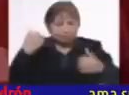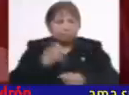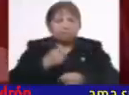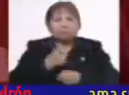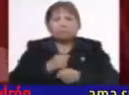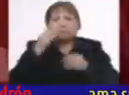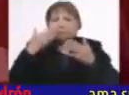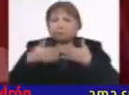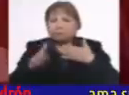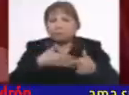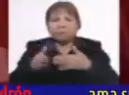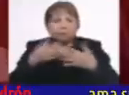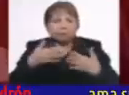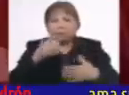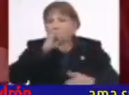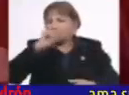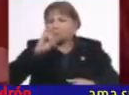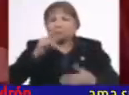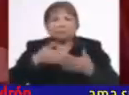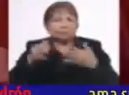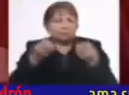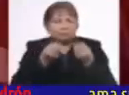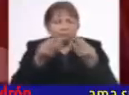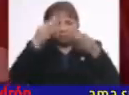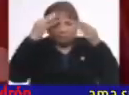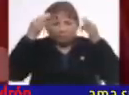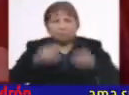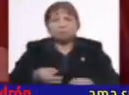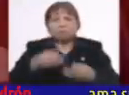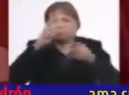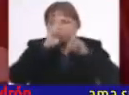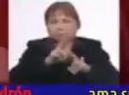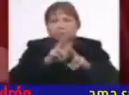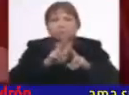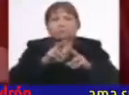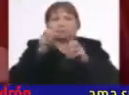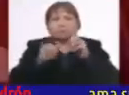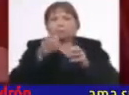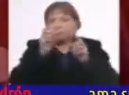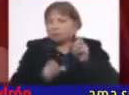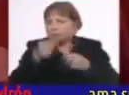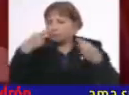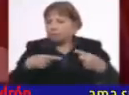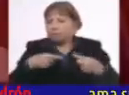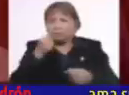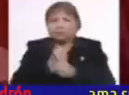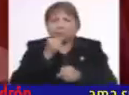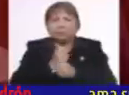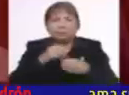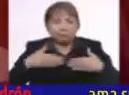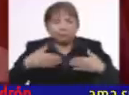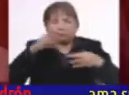trabajar y siendo de izquierdas se puede trabajar con mucha eficiencia se puede trabajar respetando inclusive al oponente y se puede trabajar